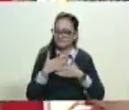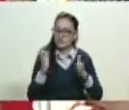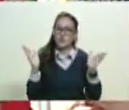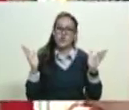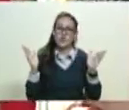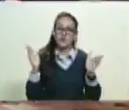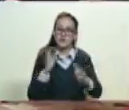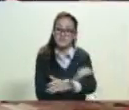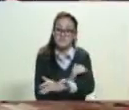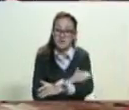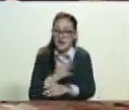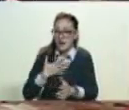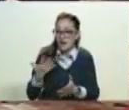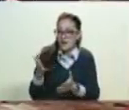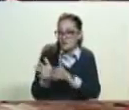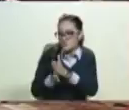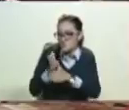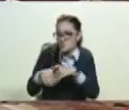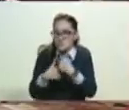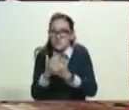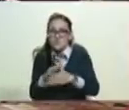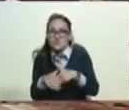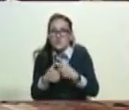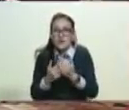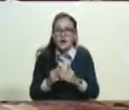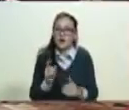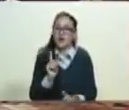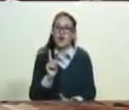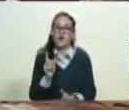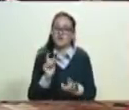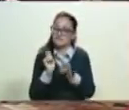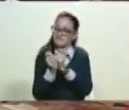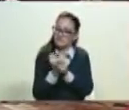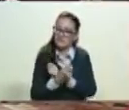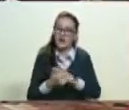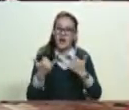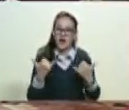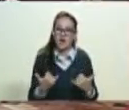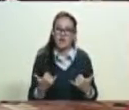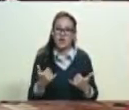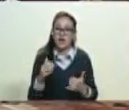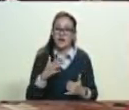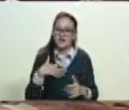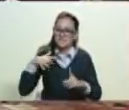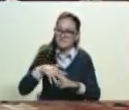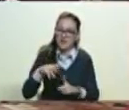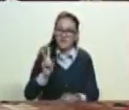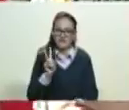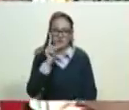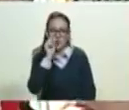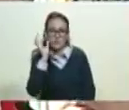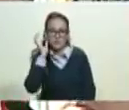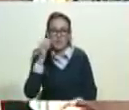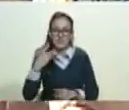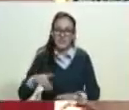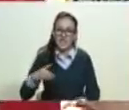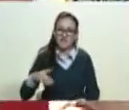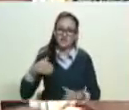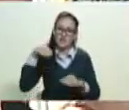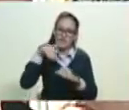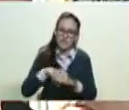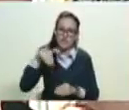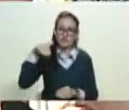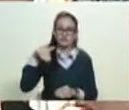derecha trataba de impedir el ejercicio masivamente de los venezolanos y las venezolanas para ejercer nuestro derecho al voto,